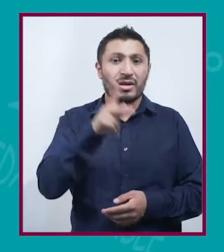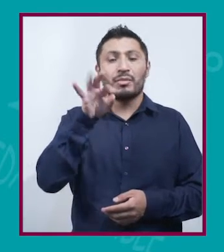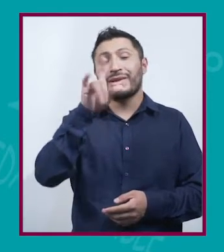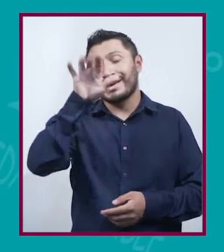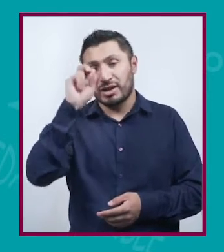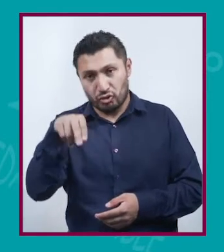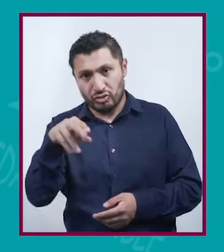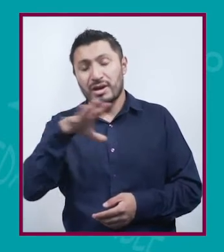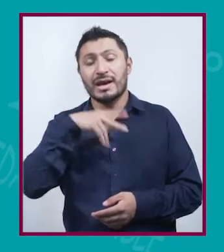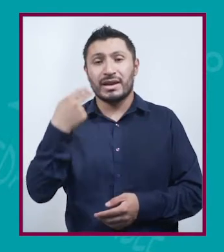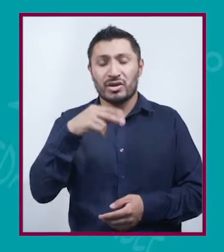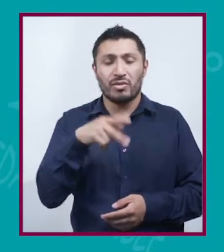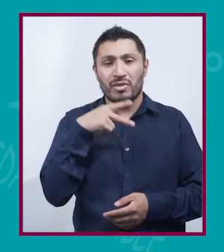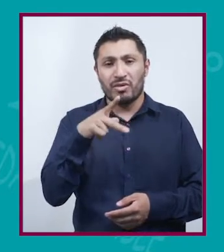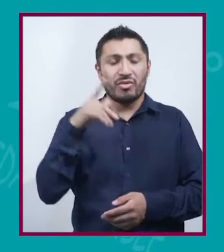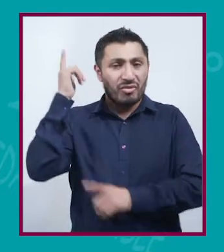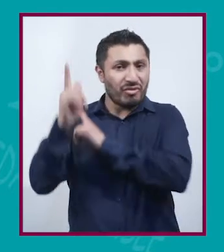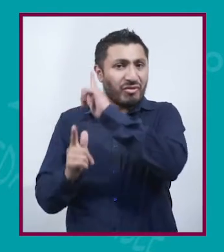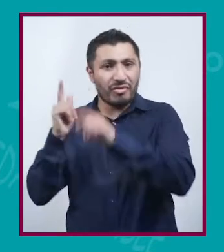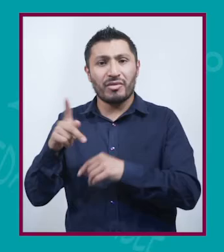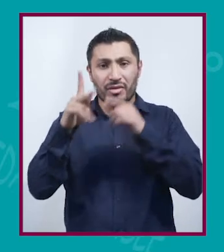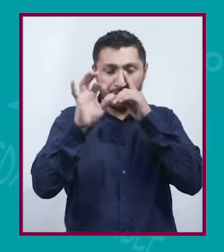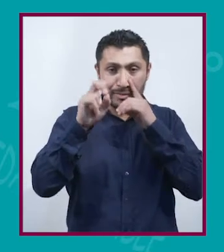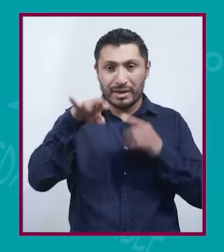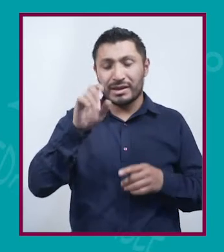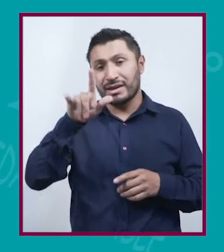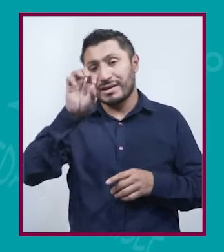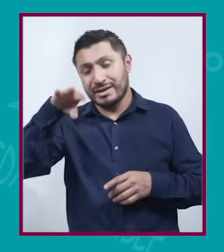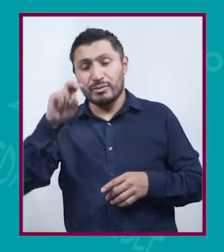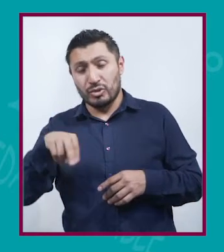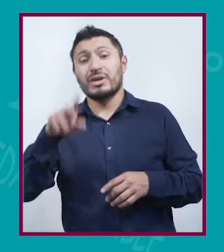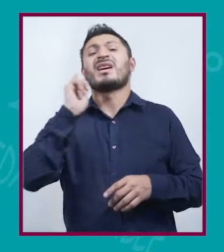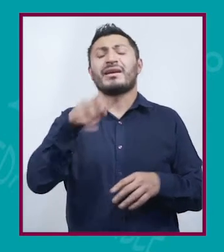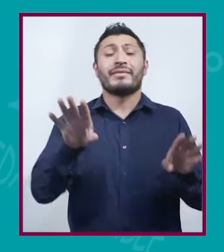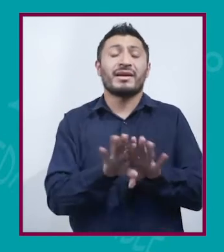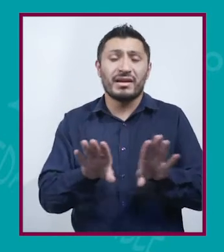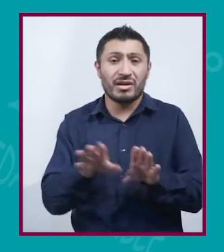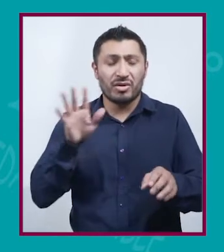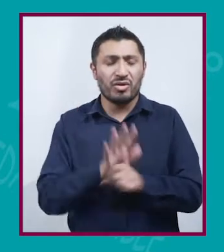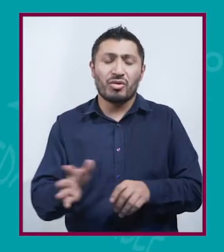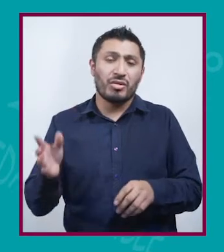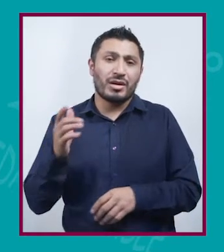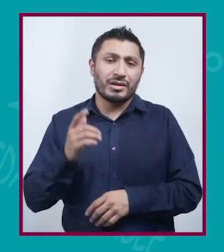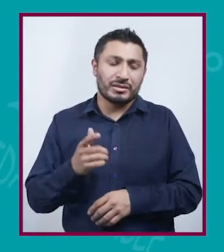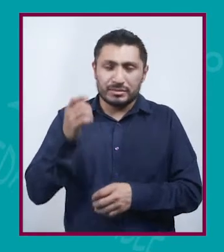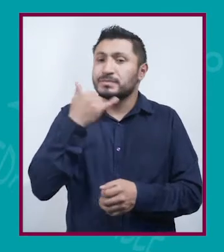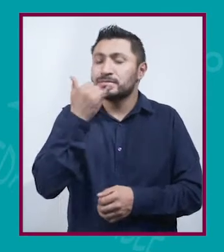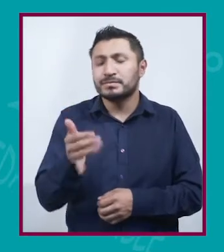pantaleón, es un nombre propio que viene del griego pantelemón y significa el que se compadece de